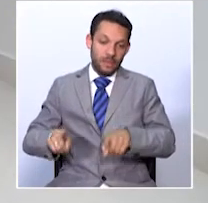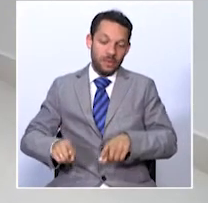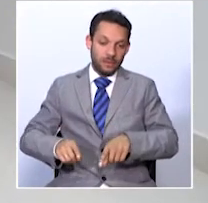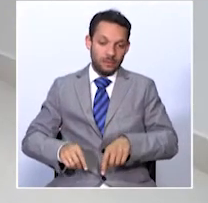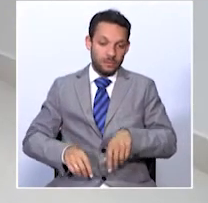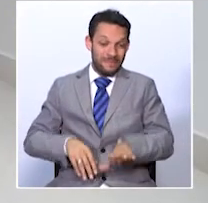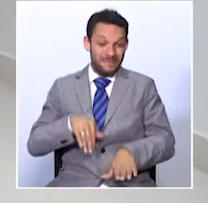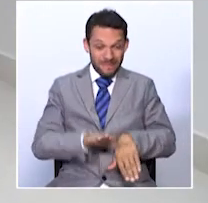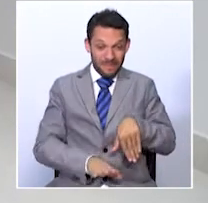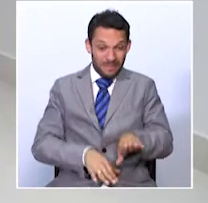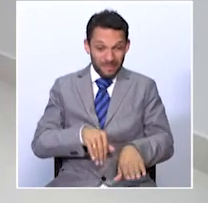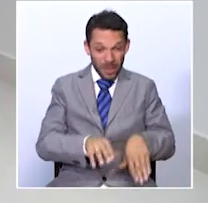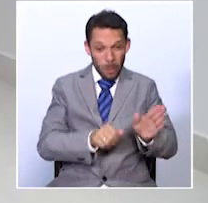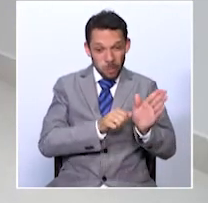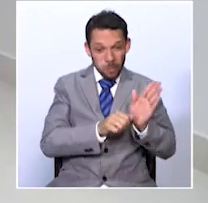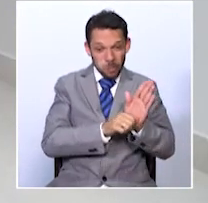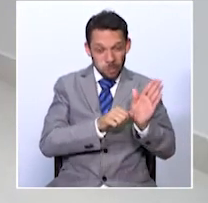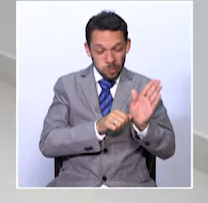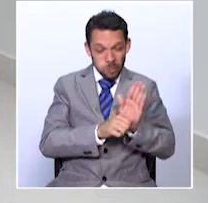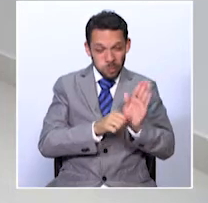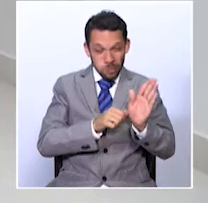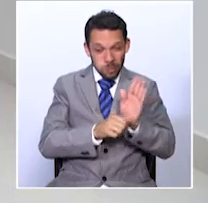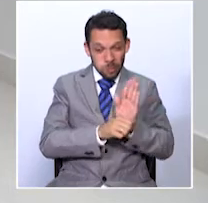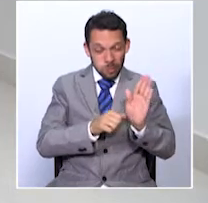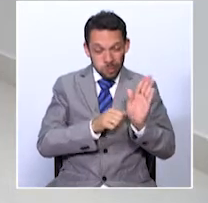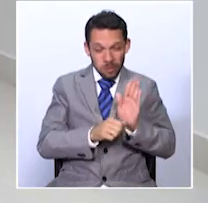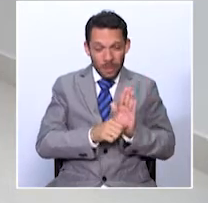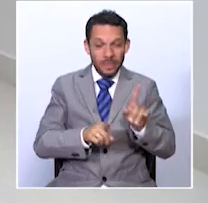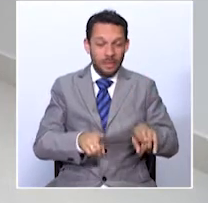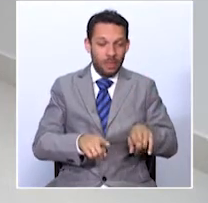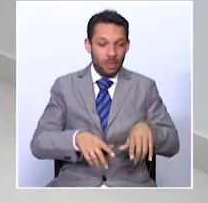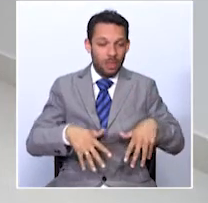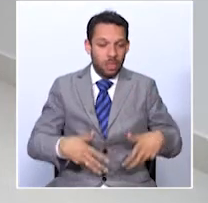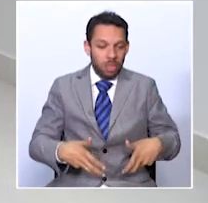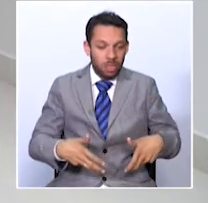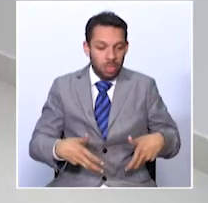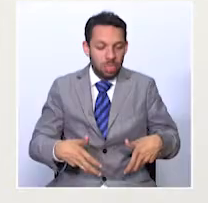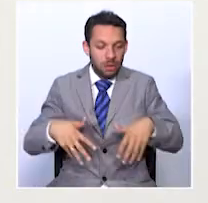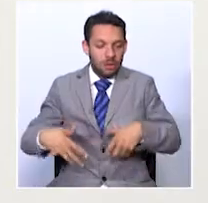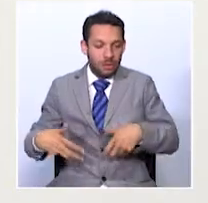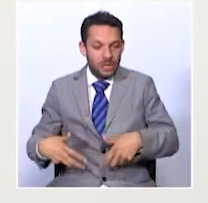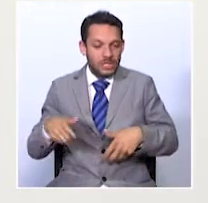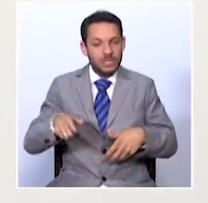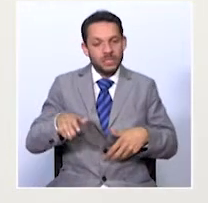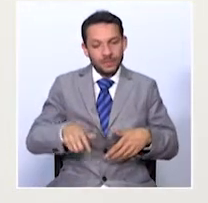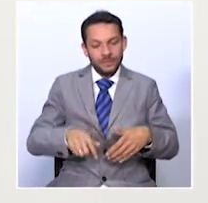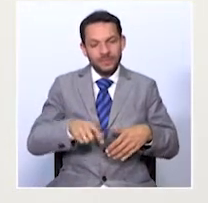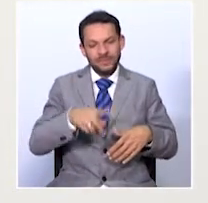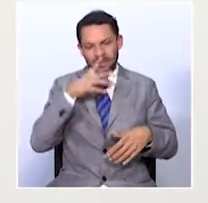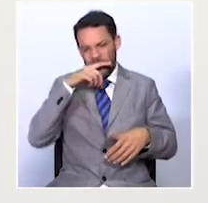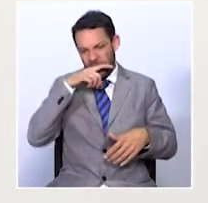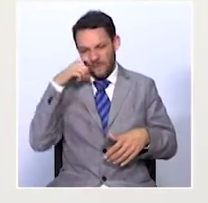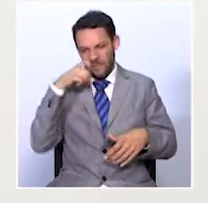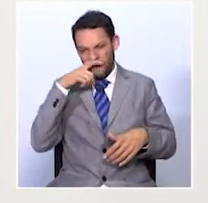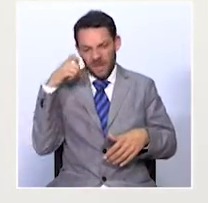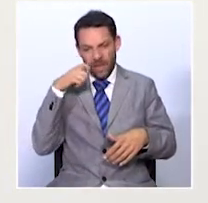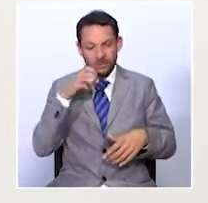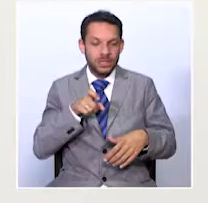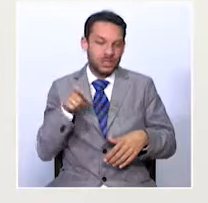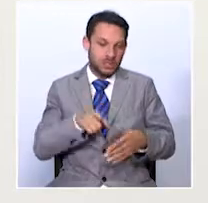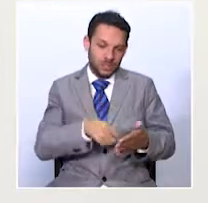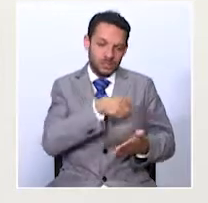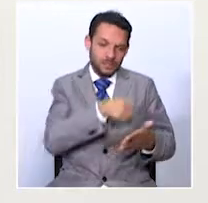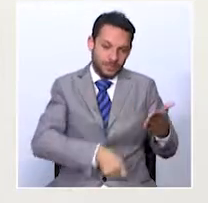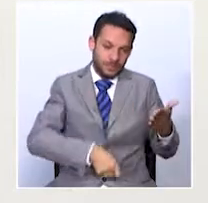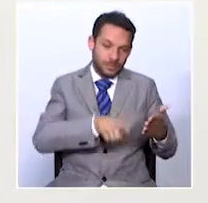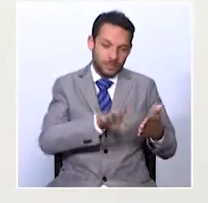en los muslos han bajado mucho de peso, esos muslos les queda pues terriblemente feos y colgados, lo mismo en las